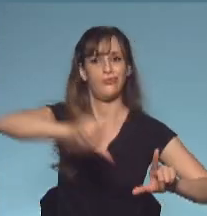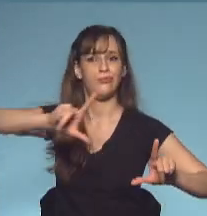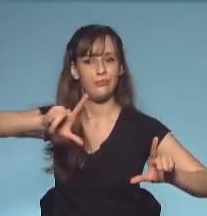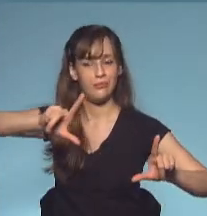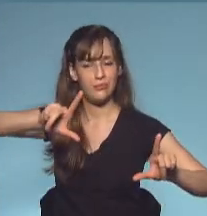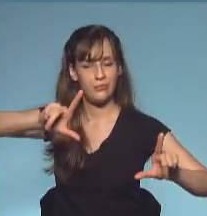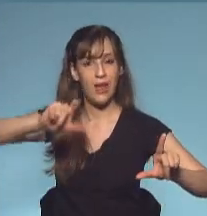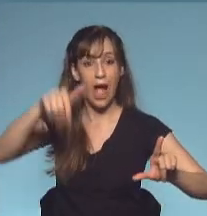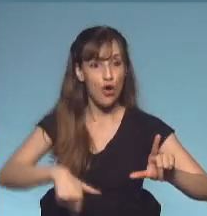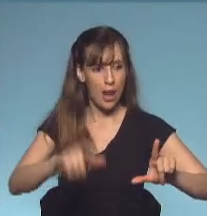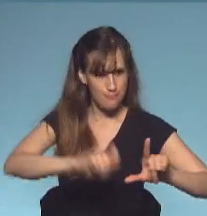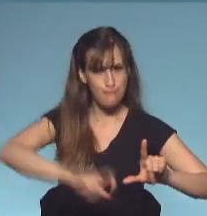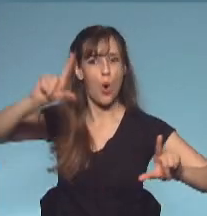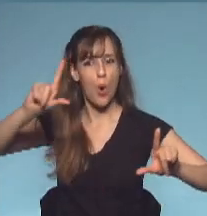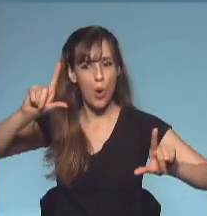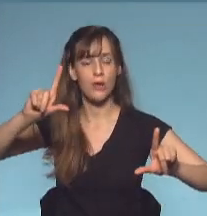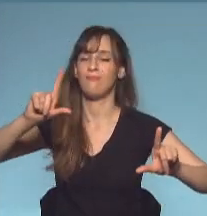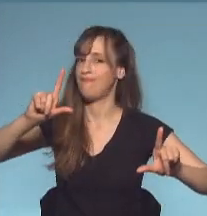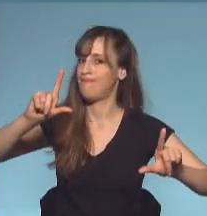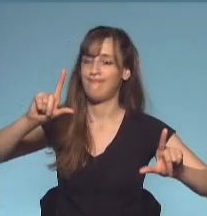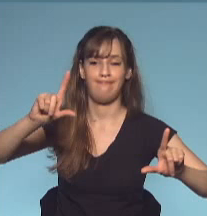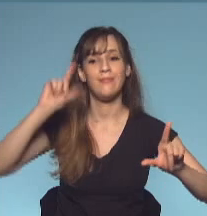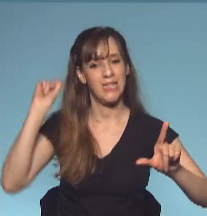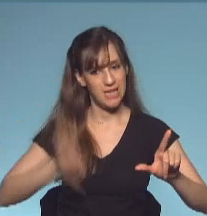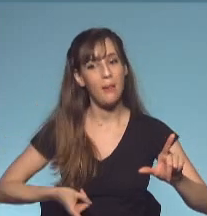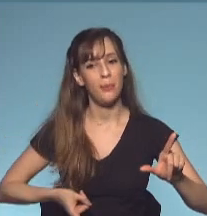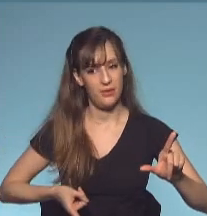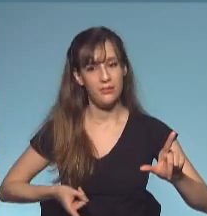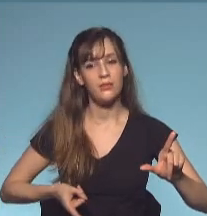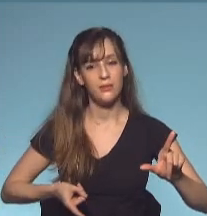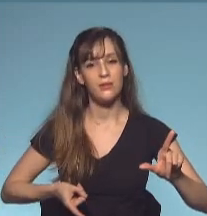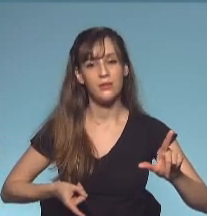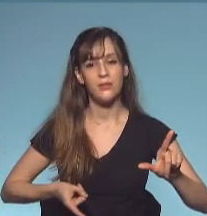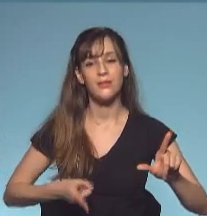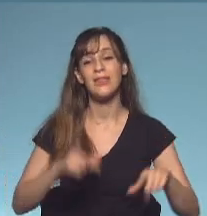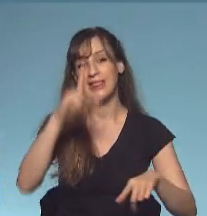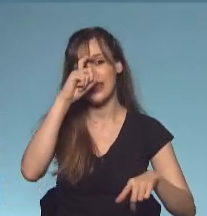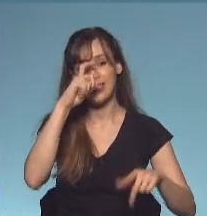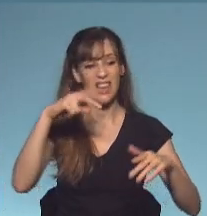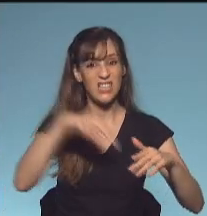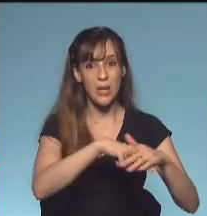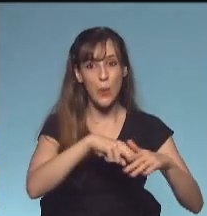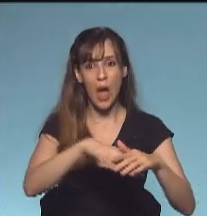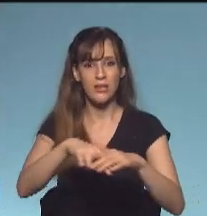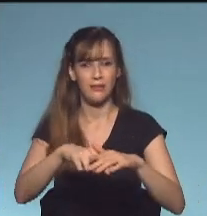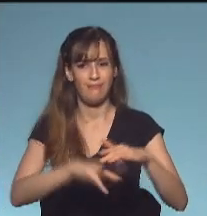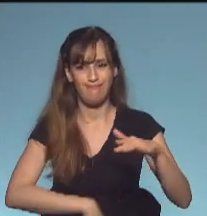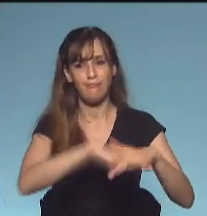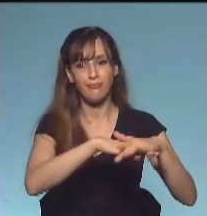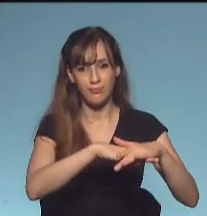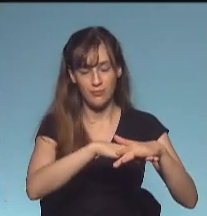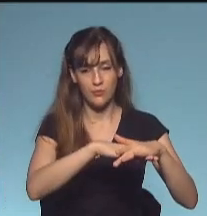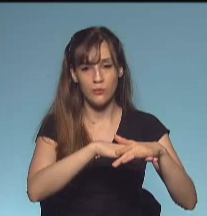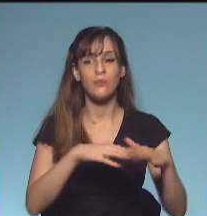una explosión, también se van completando las terapias intensivas. Y quiero dejar